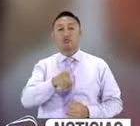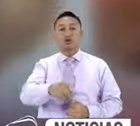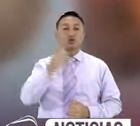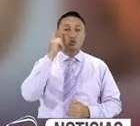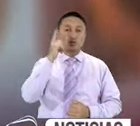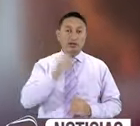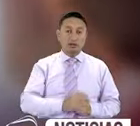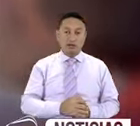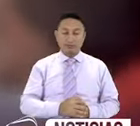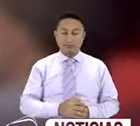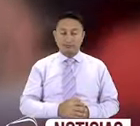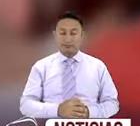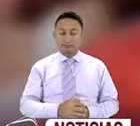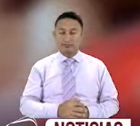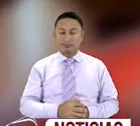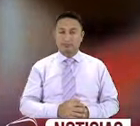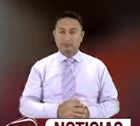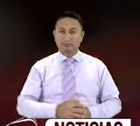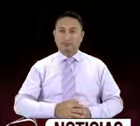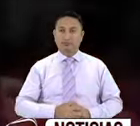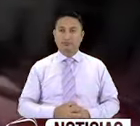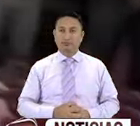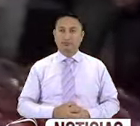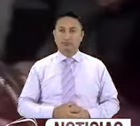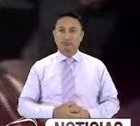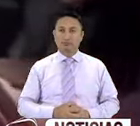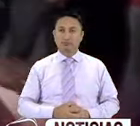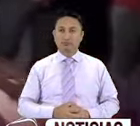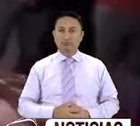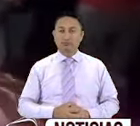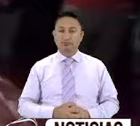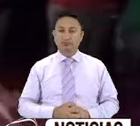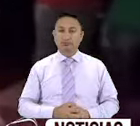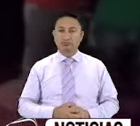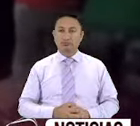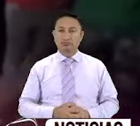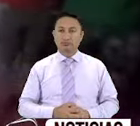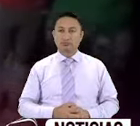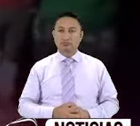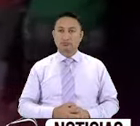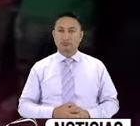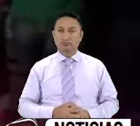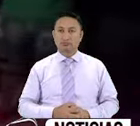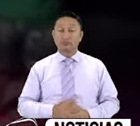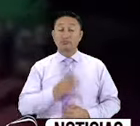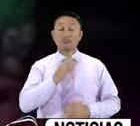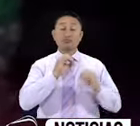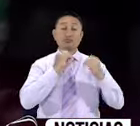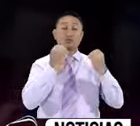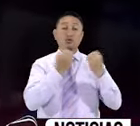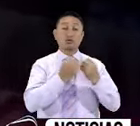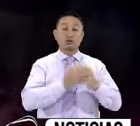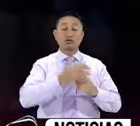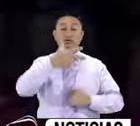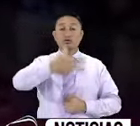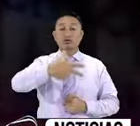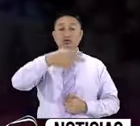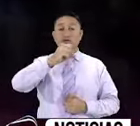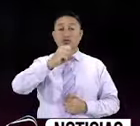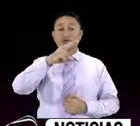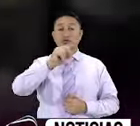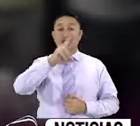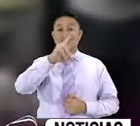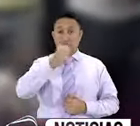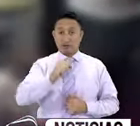organización criminal. Un duro golpe a la organización de Los Choneros en el cantón El Carmen.